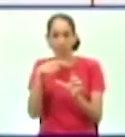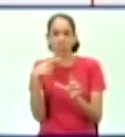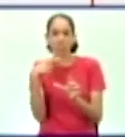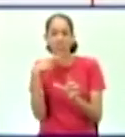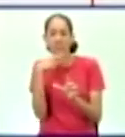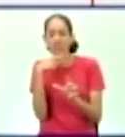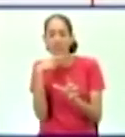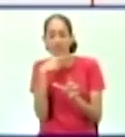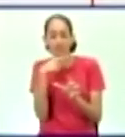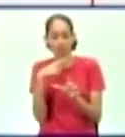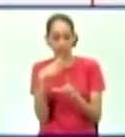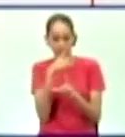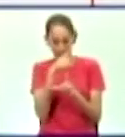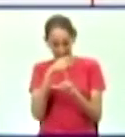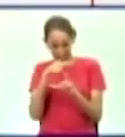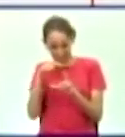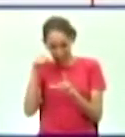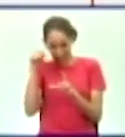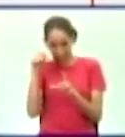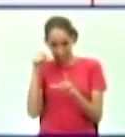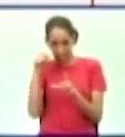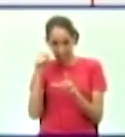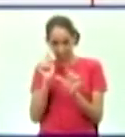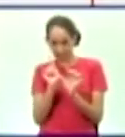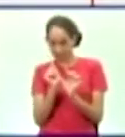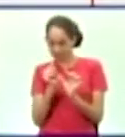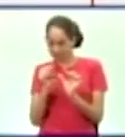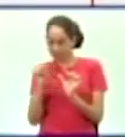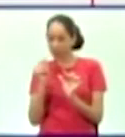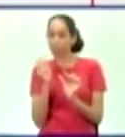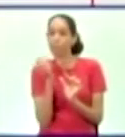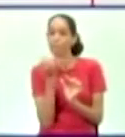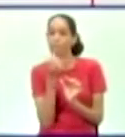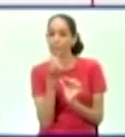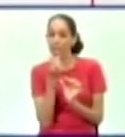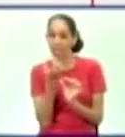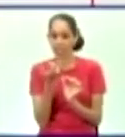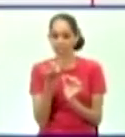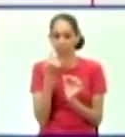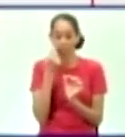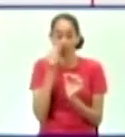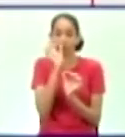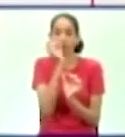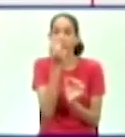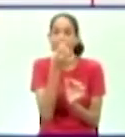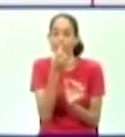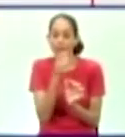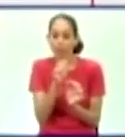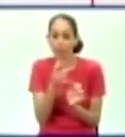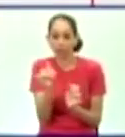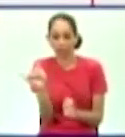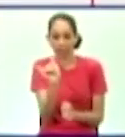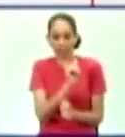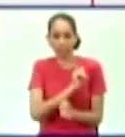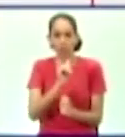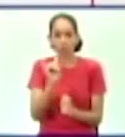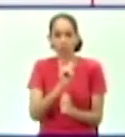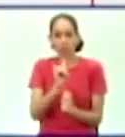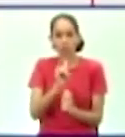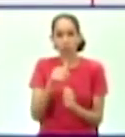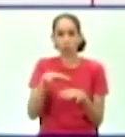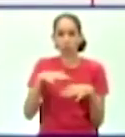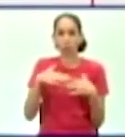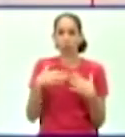Fíjate, el ángulo semiinscrito y el ángulo inscrito van a tener la misma amplitud, pero a la